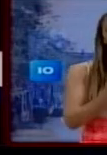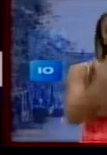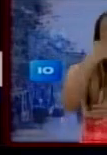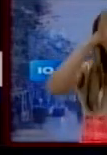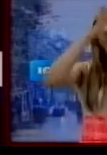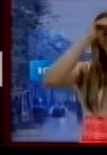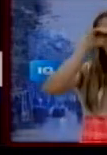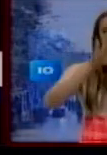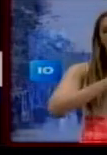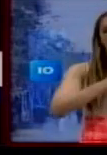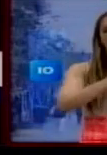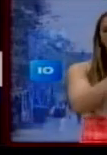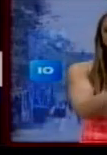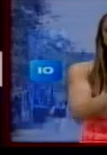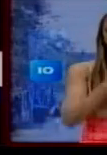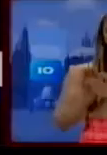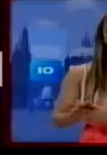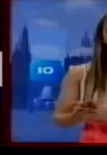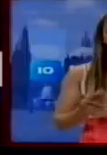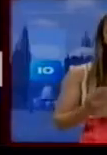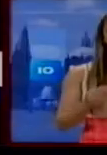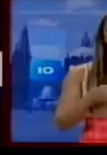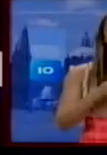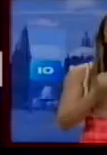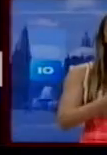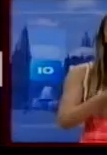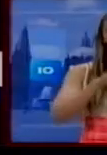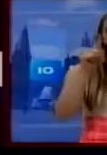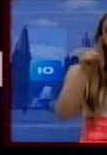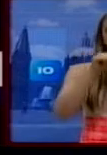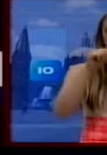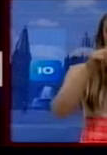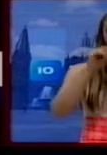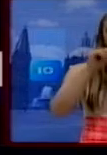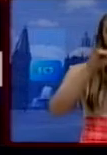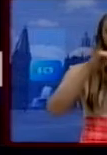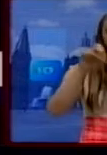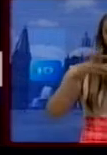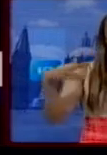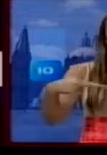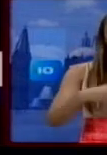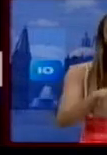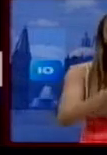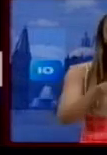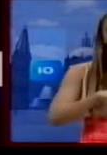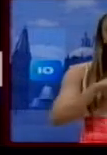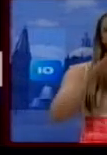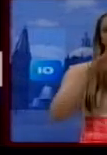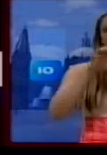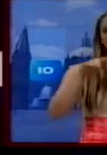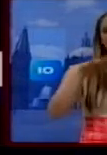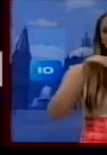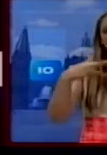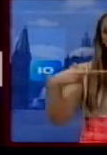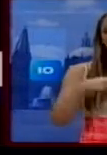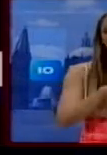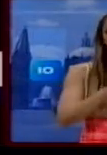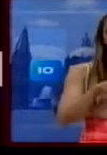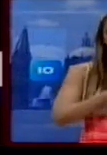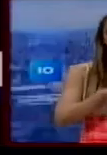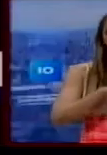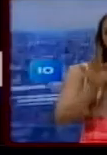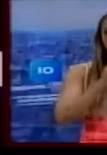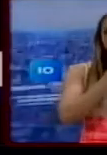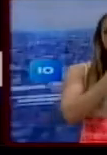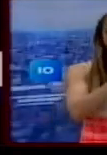de distribución de la presa de Zapotillo y en general de la cuenca del Río Verde. Si logramos destrabar